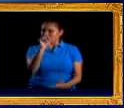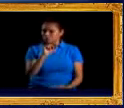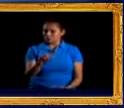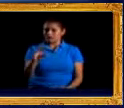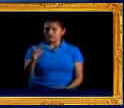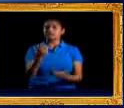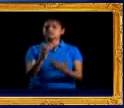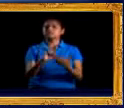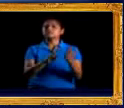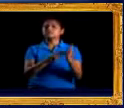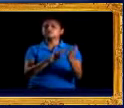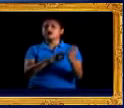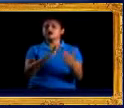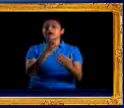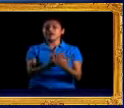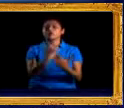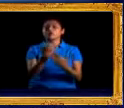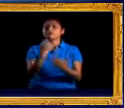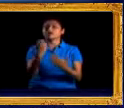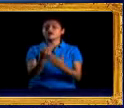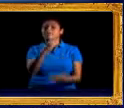¿Qué significaba economía?